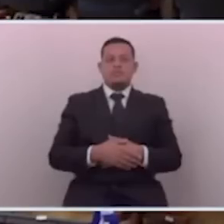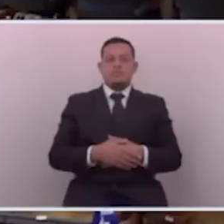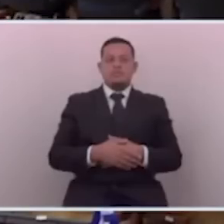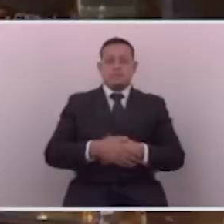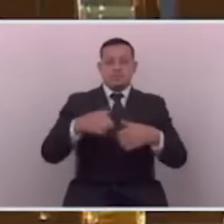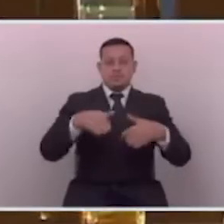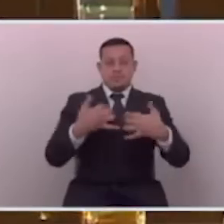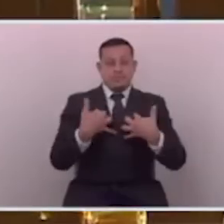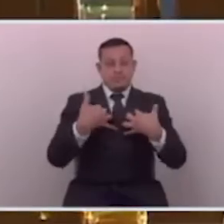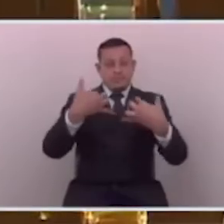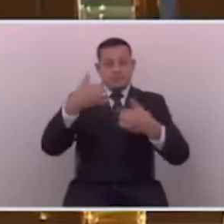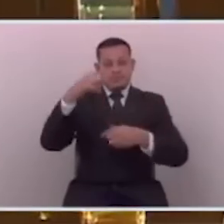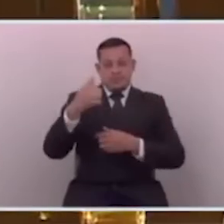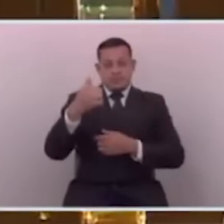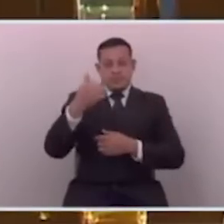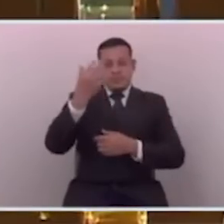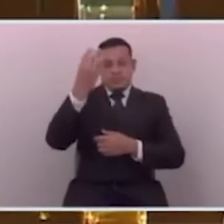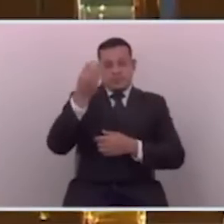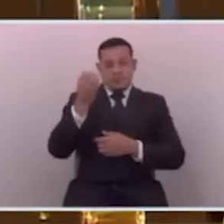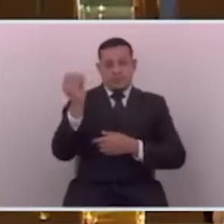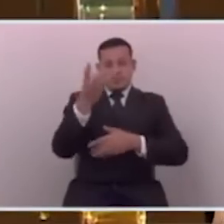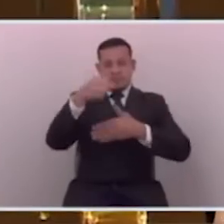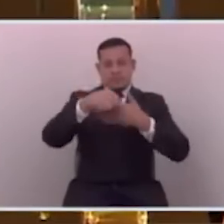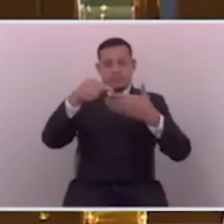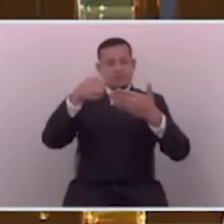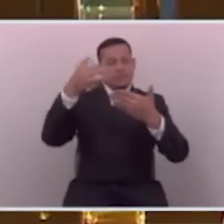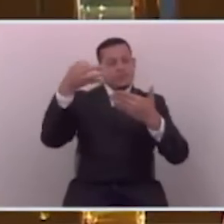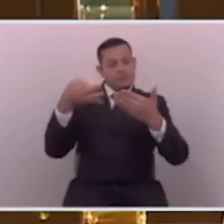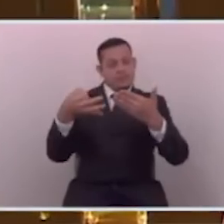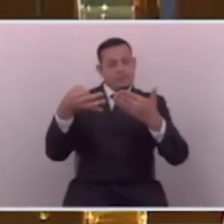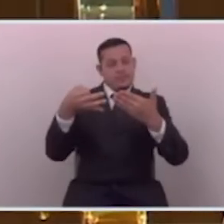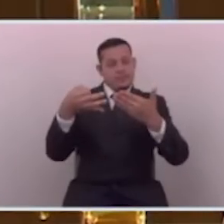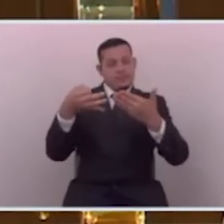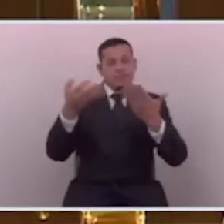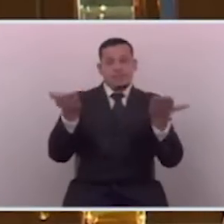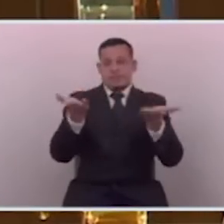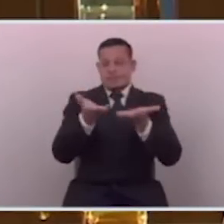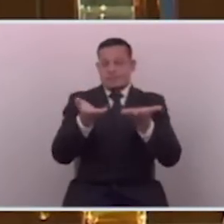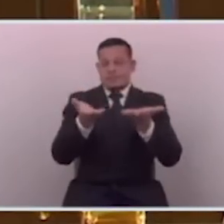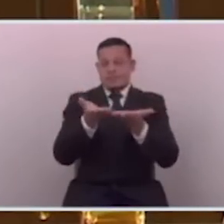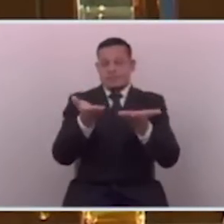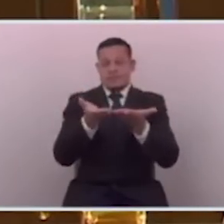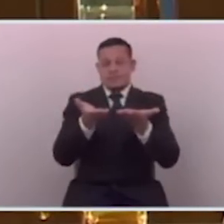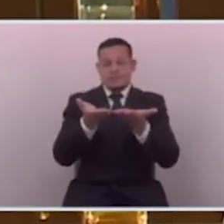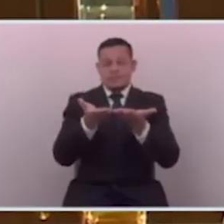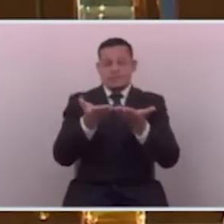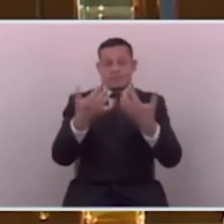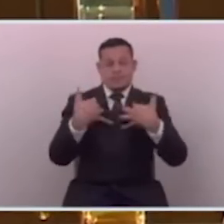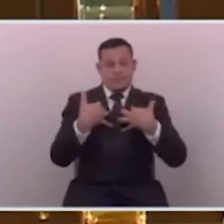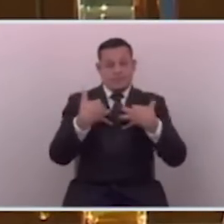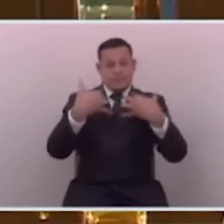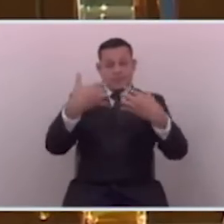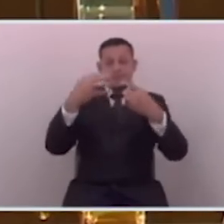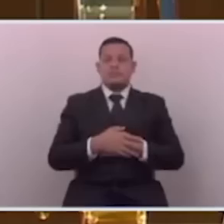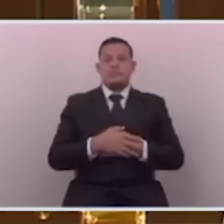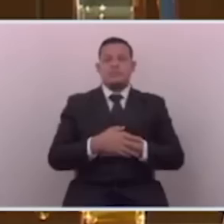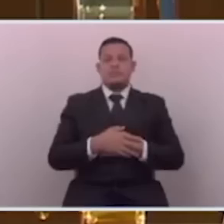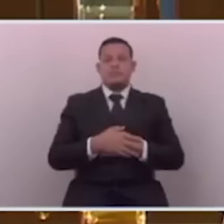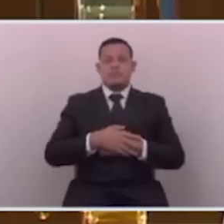Esta sesión plenaria para esta nueva asamblea legislativa será una plenaria muy